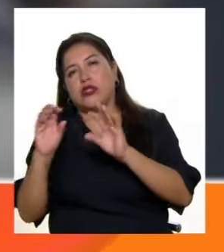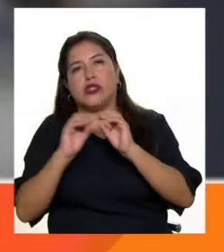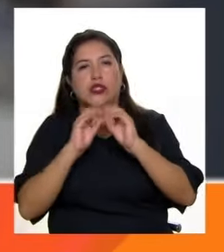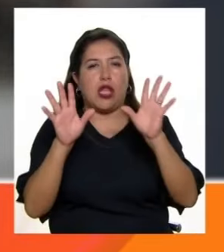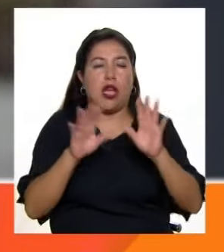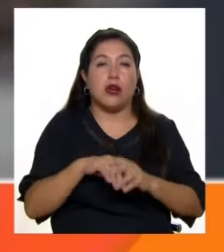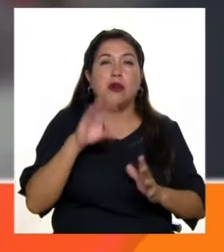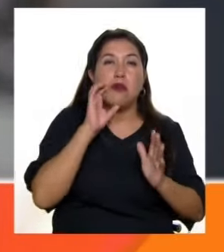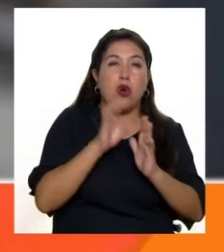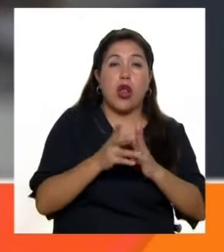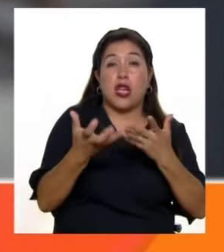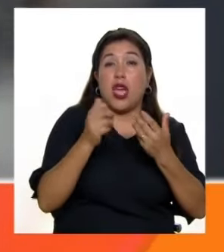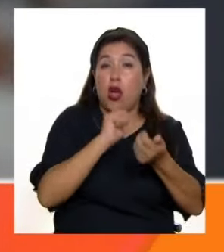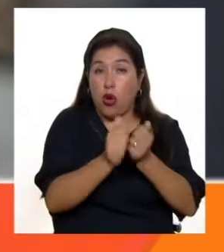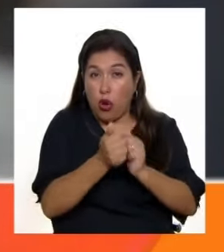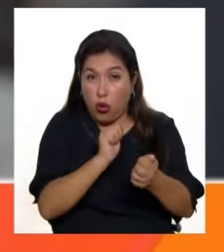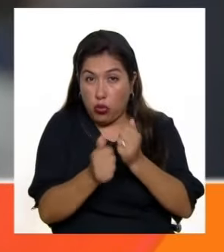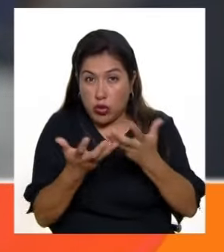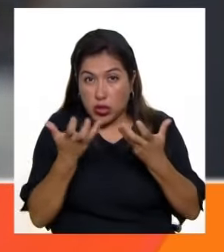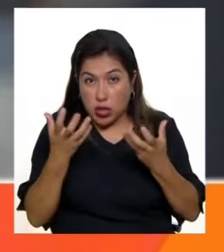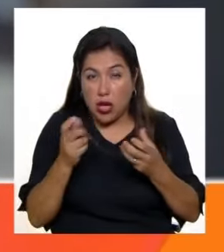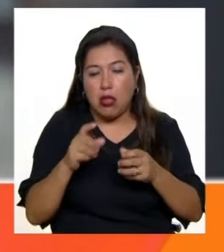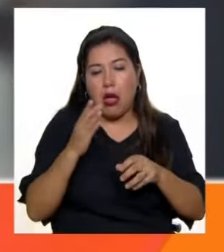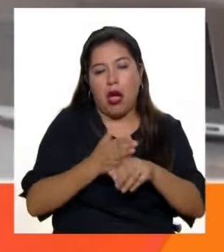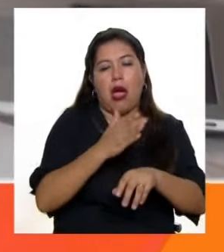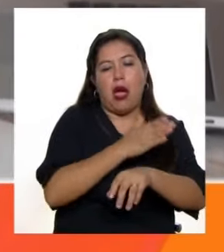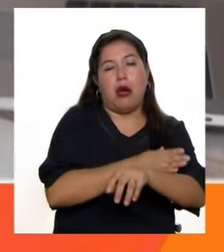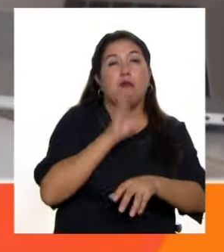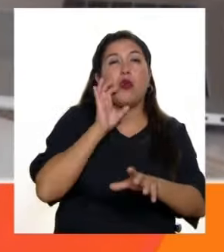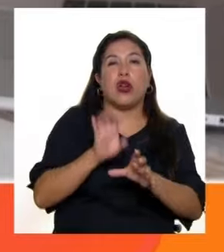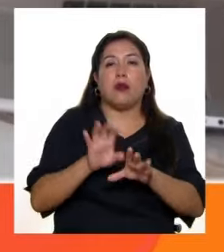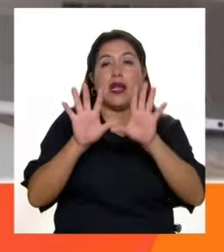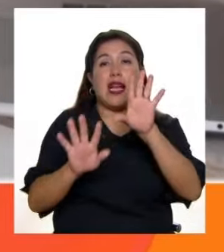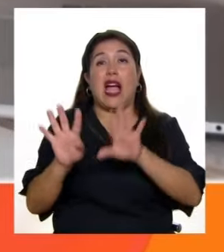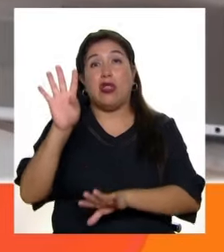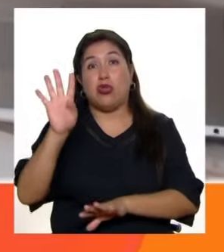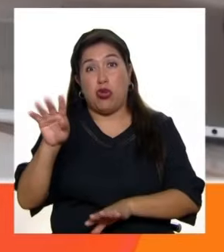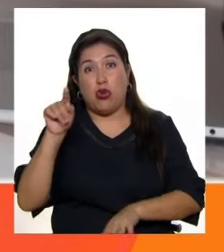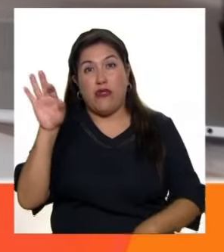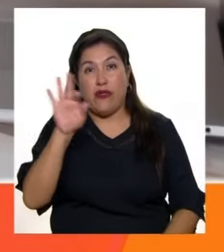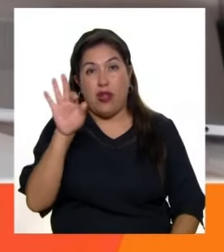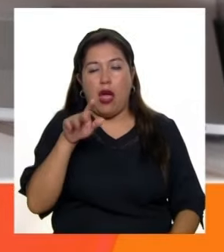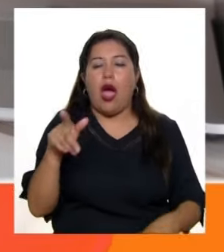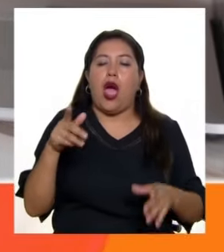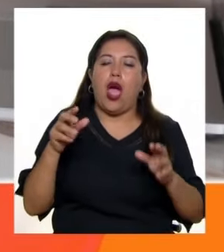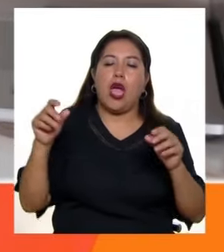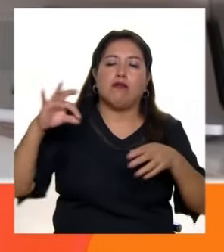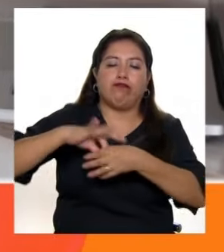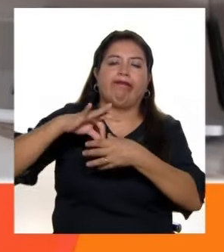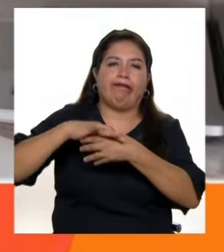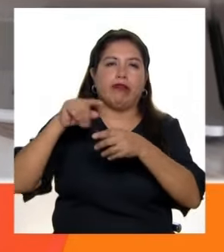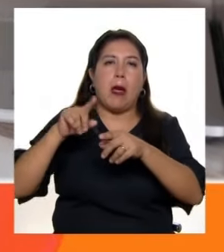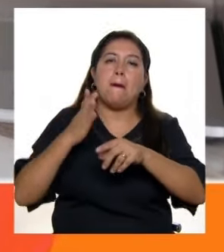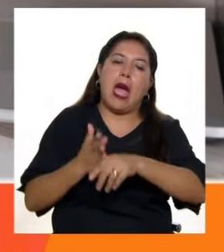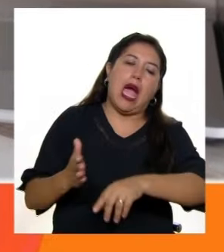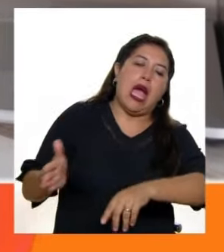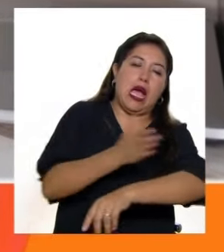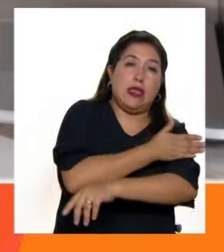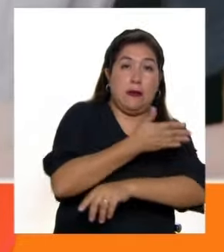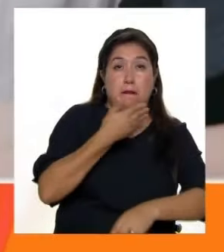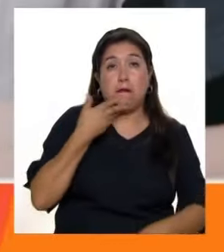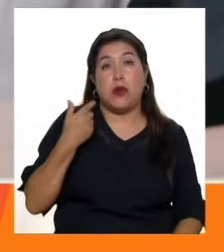hacer un concurso, háganlo antes, calculando que tal vez el 14 sea el día del sorteo, de visibilizar al ganador, ¿no? Claro. Porque tienes que